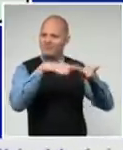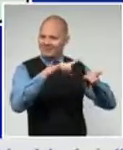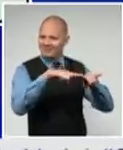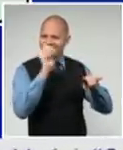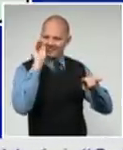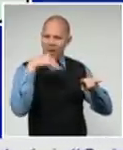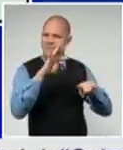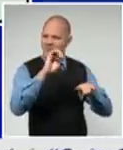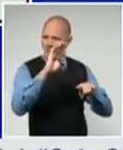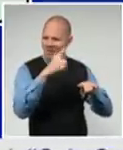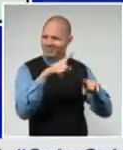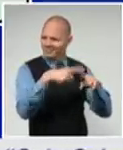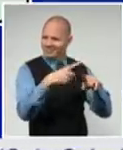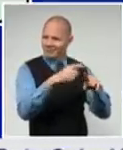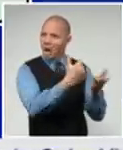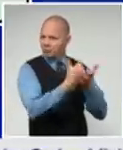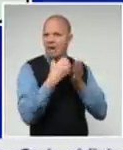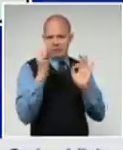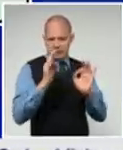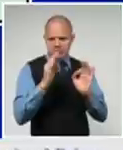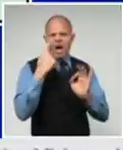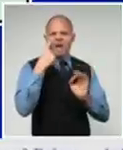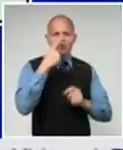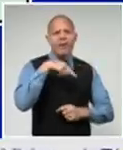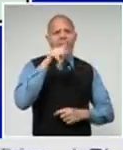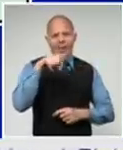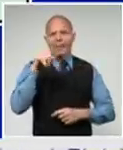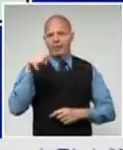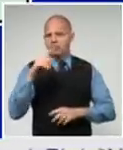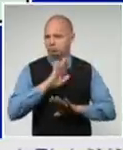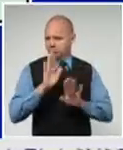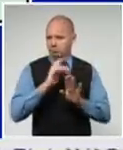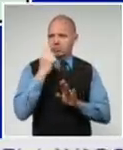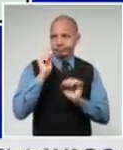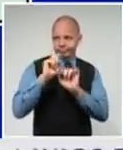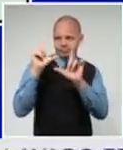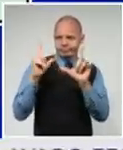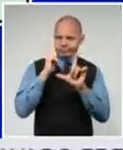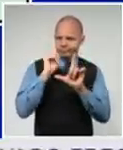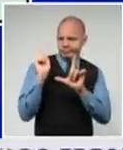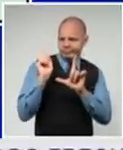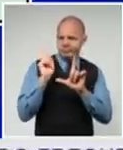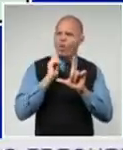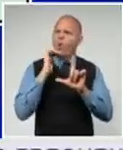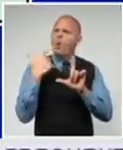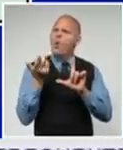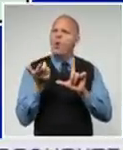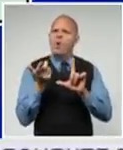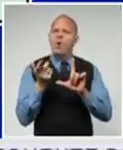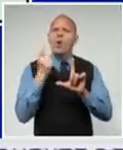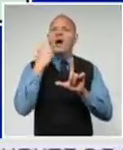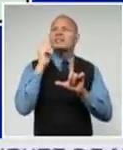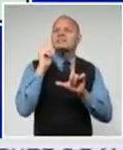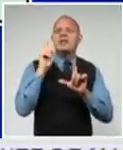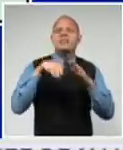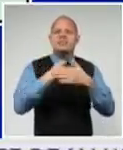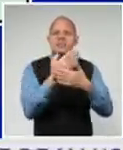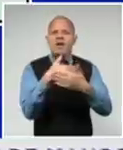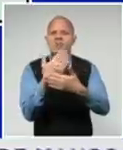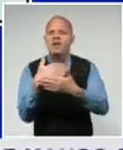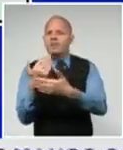ver cómo es la evolución. Este es el comportamiento de la pandemia por días, el número de